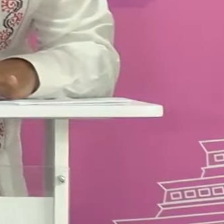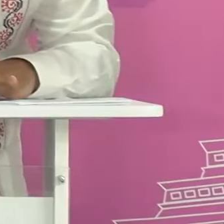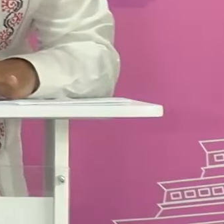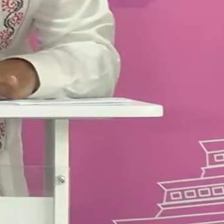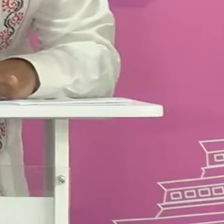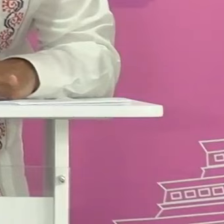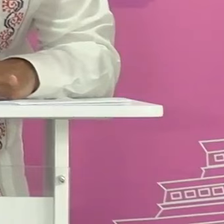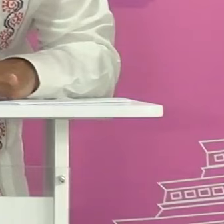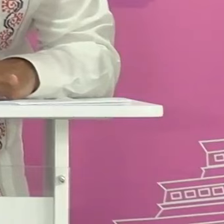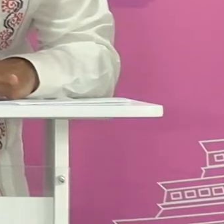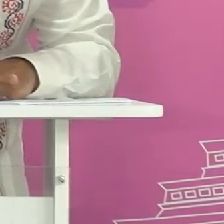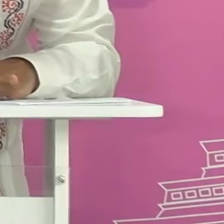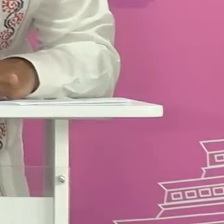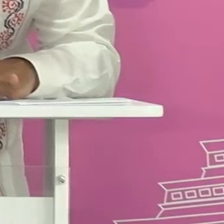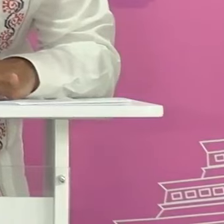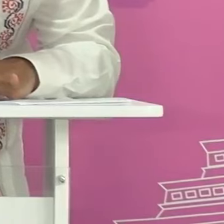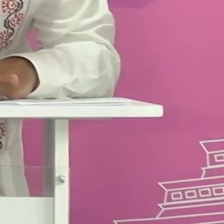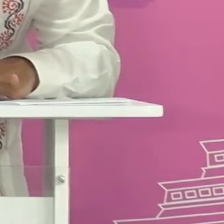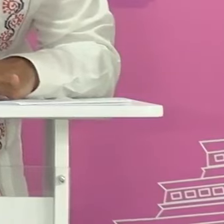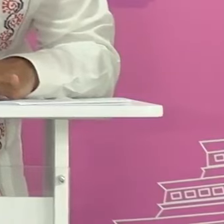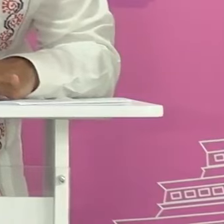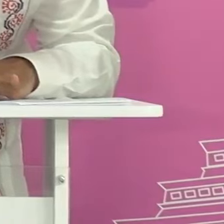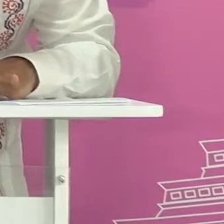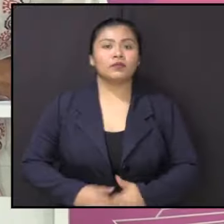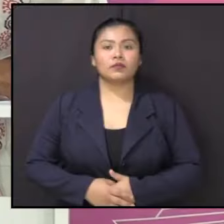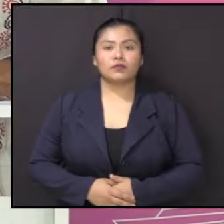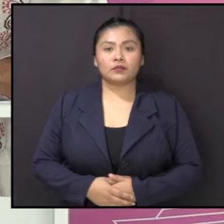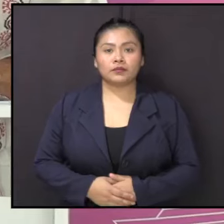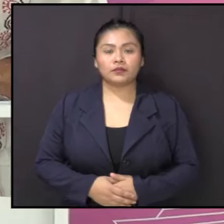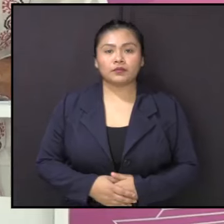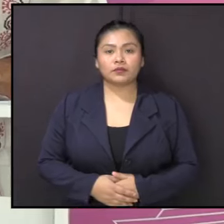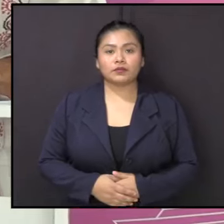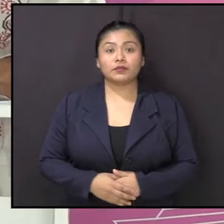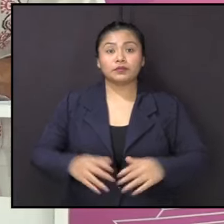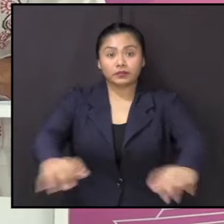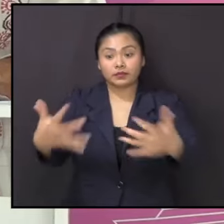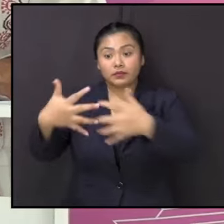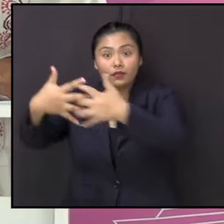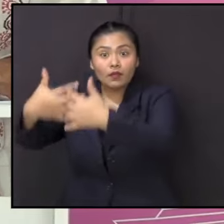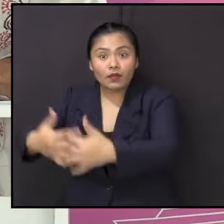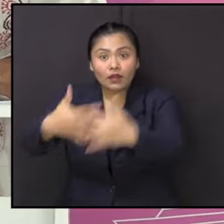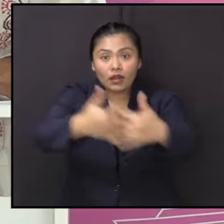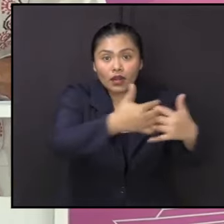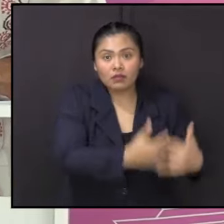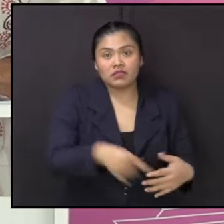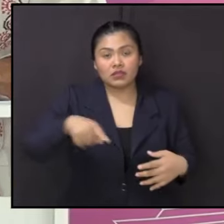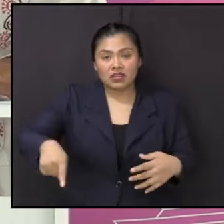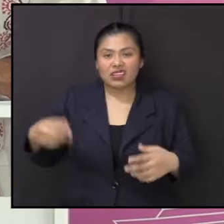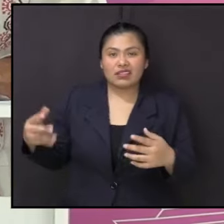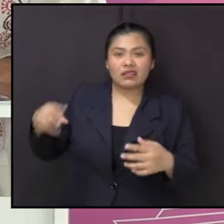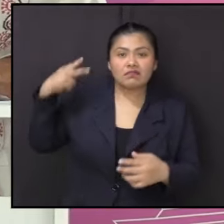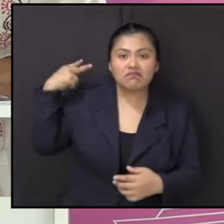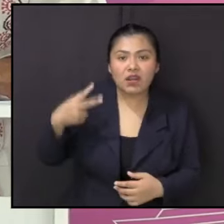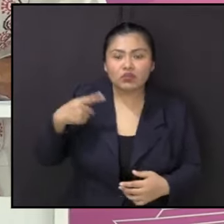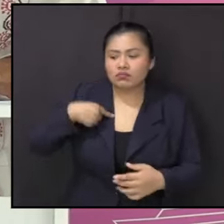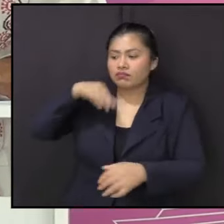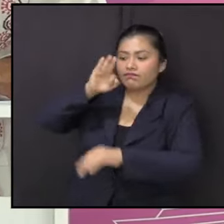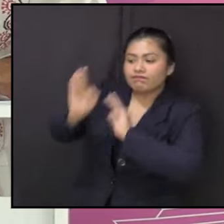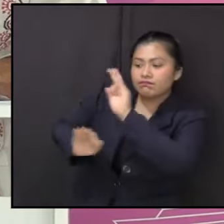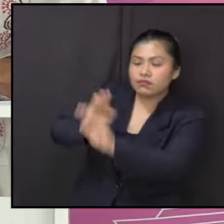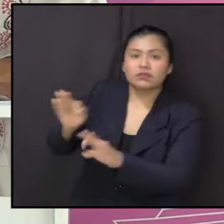¿Cómo van a respaldar a las empresas veracruzanas y en especial a las locales para que puedan seguir trabajando? Pues ellos también han